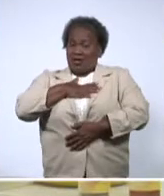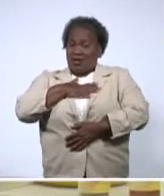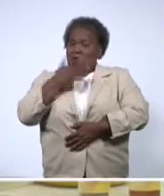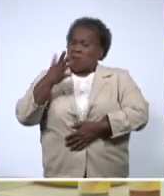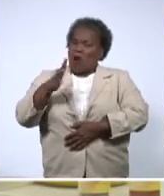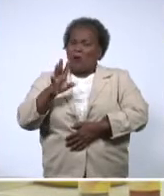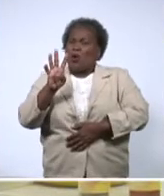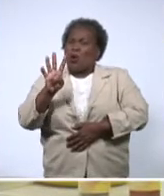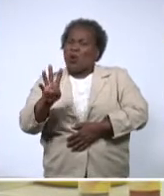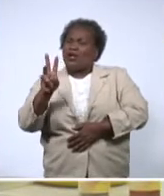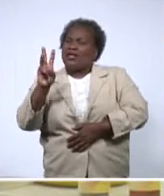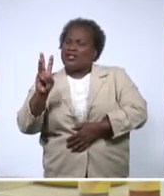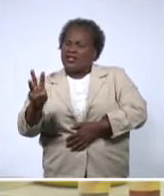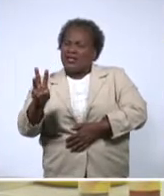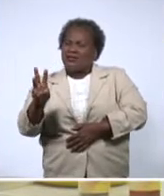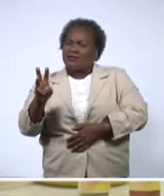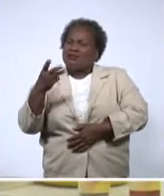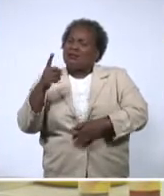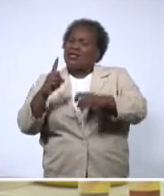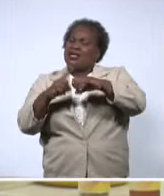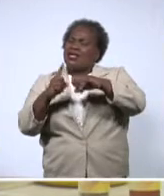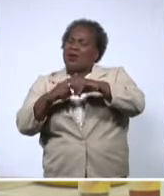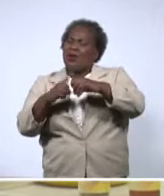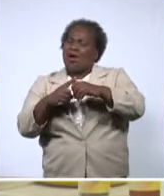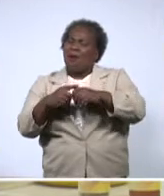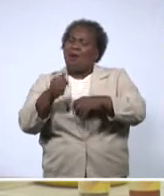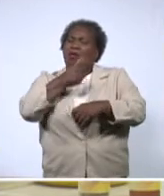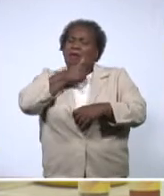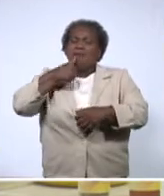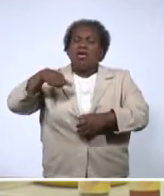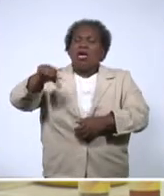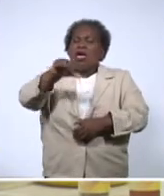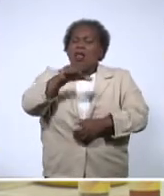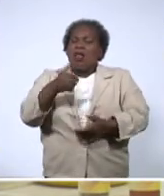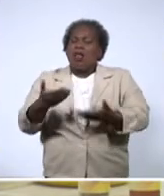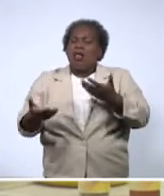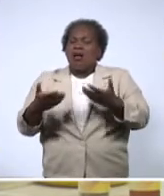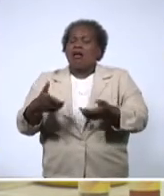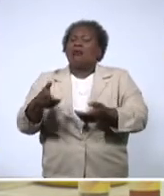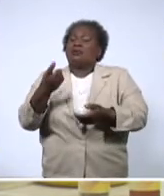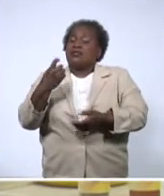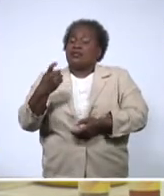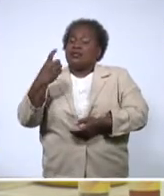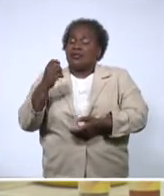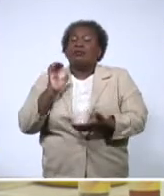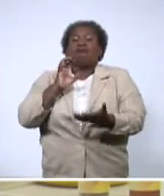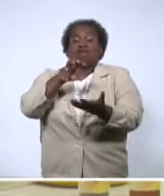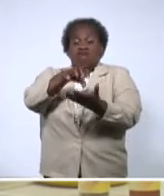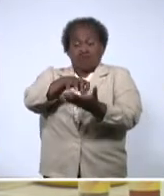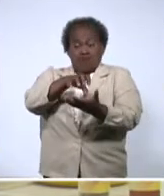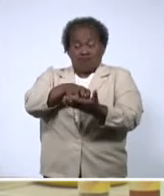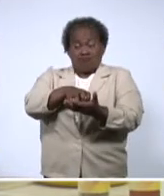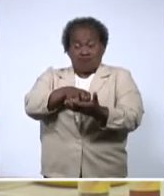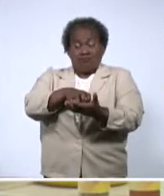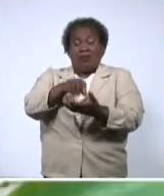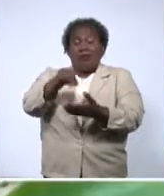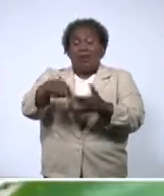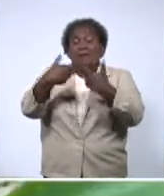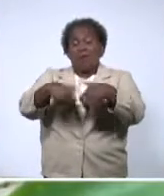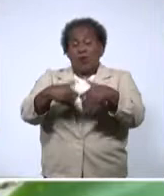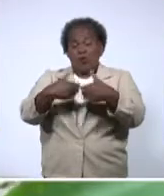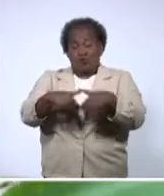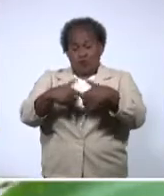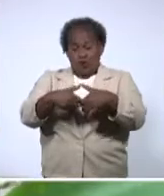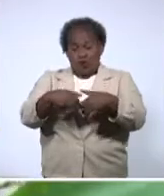43 kilogramos de miel por colmena, se requiere la disponibilidad de centros genéticos para la producción de abejas